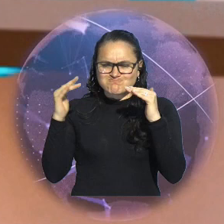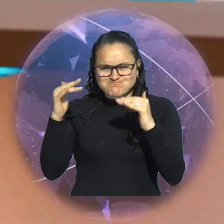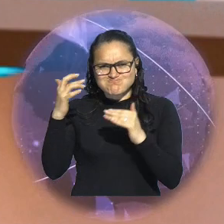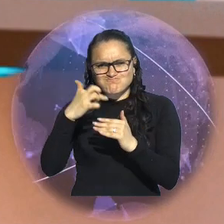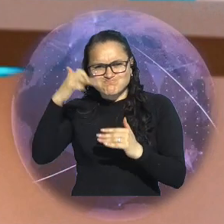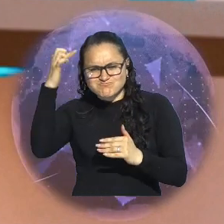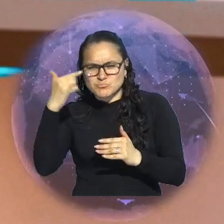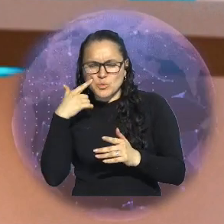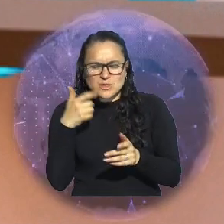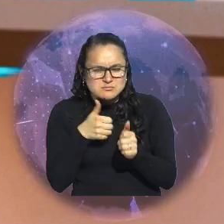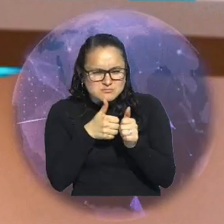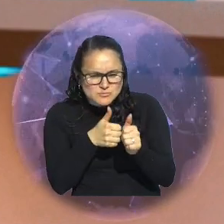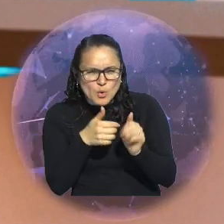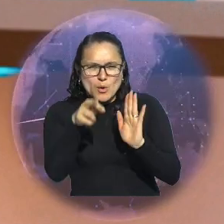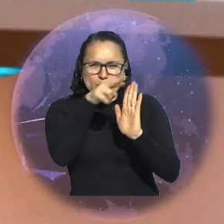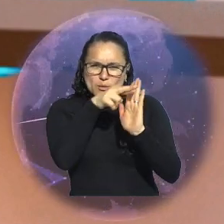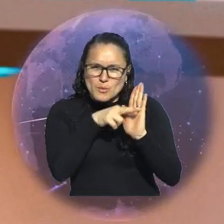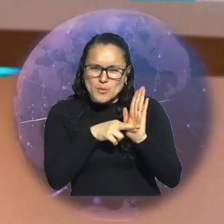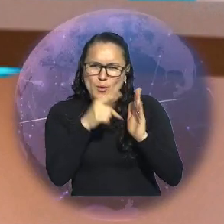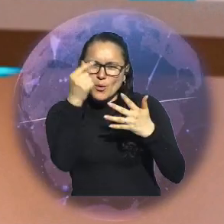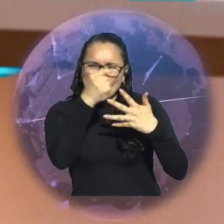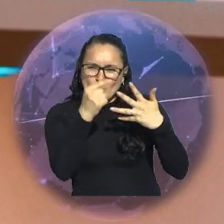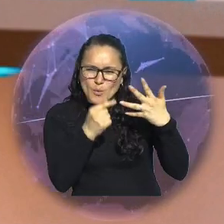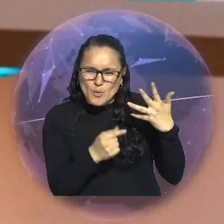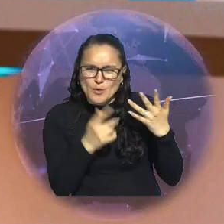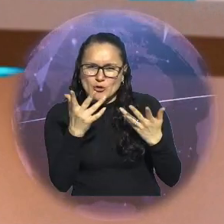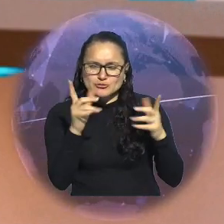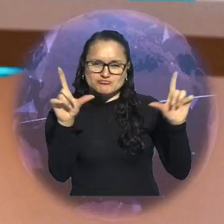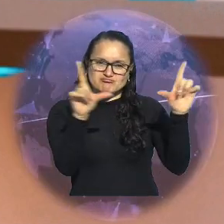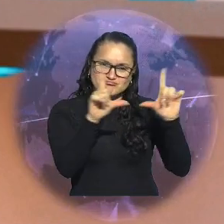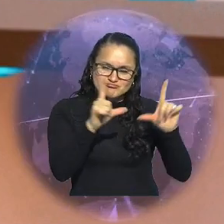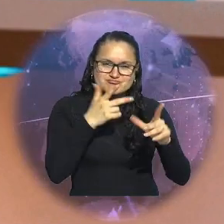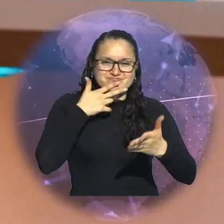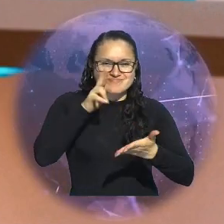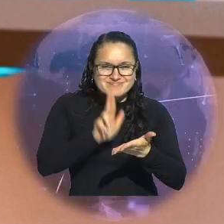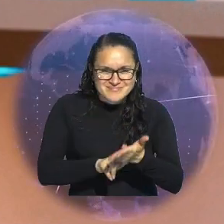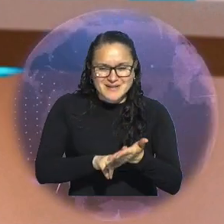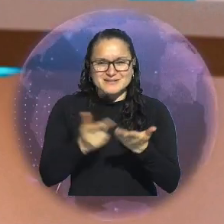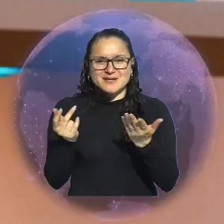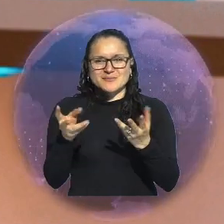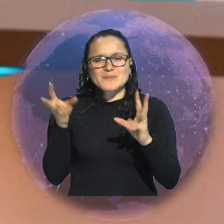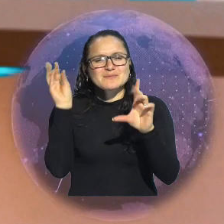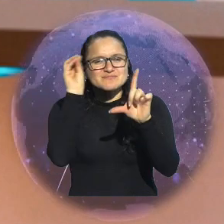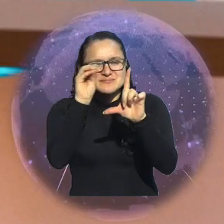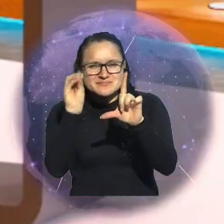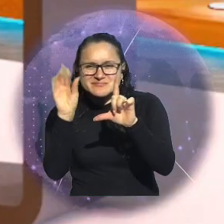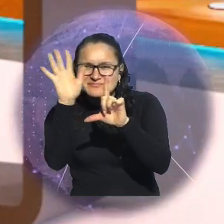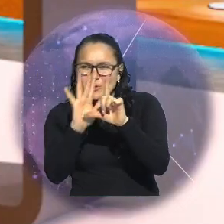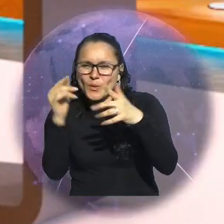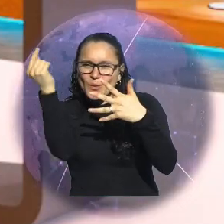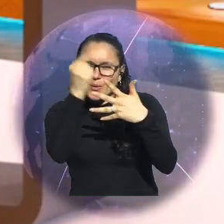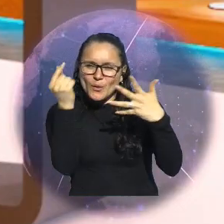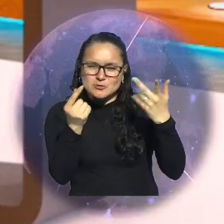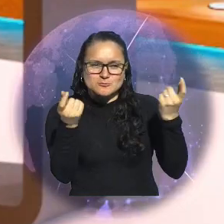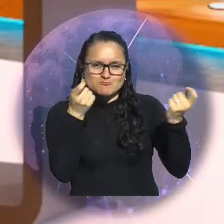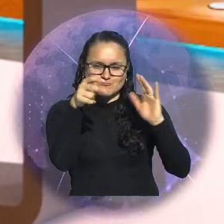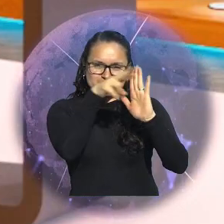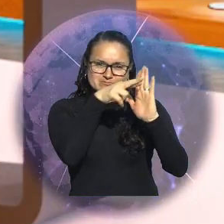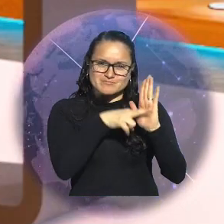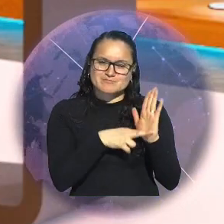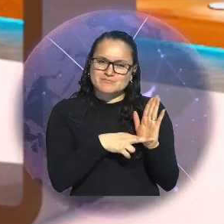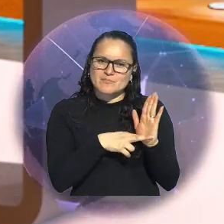los servicios de comunicaciones y postales así como los contenidos audiovisuales en colombia' el diseño de la regulación